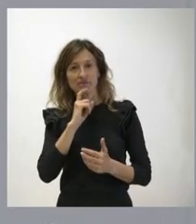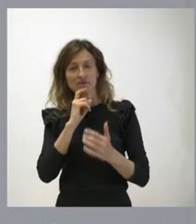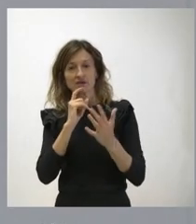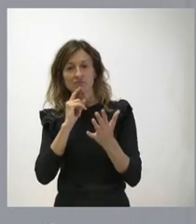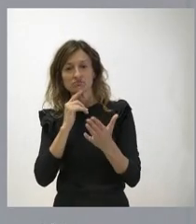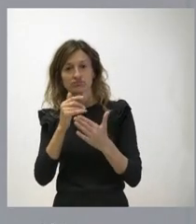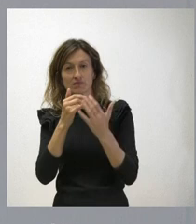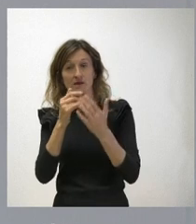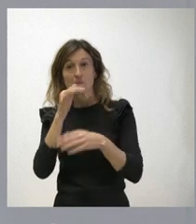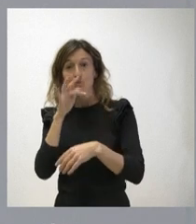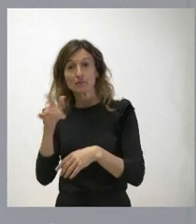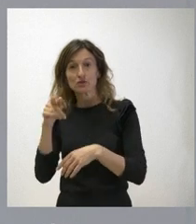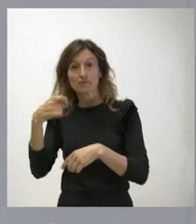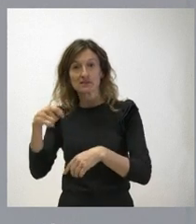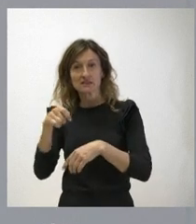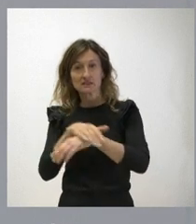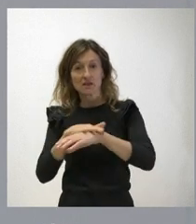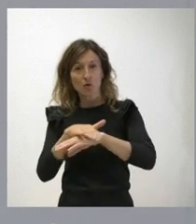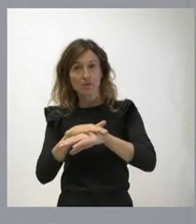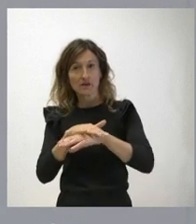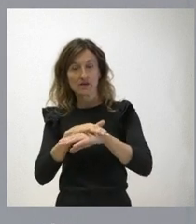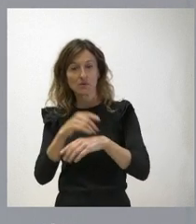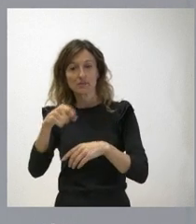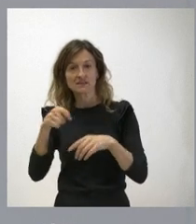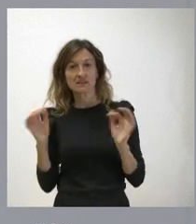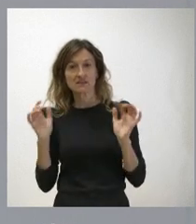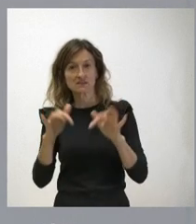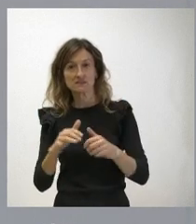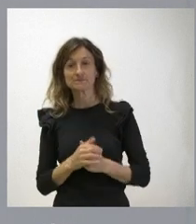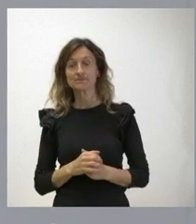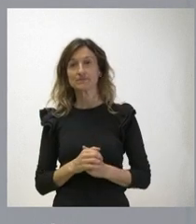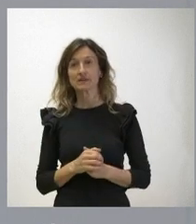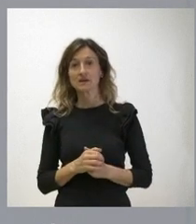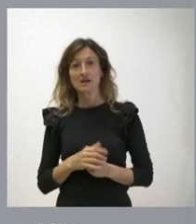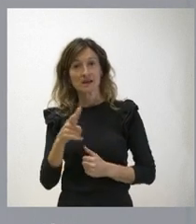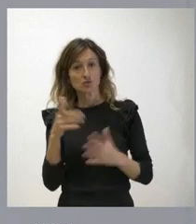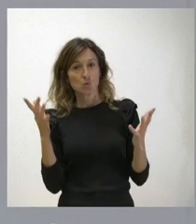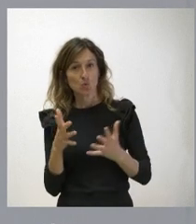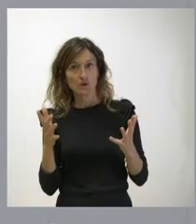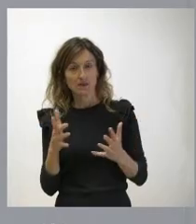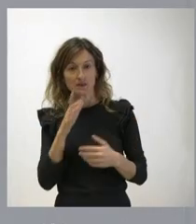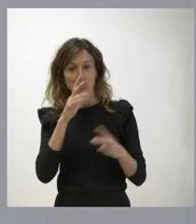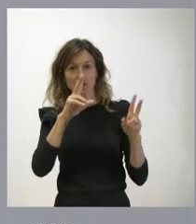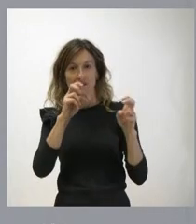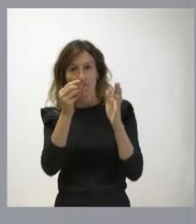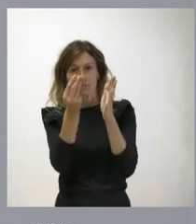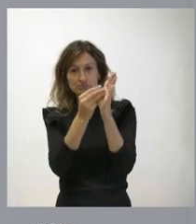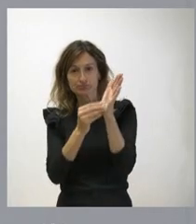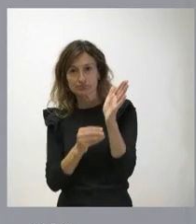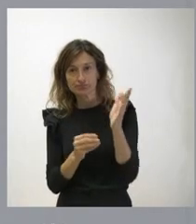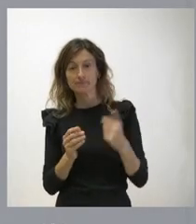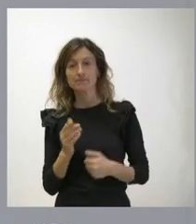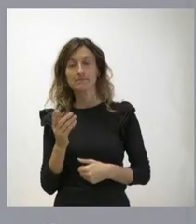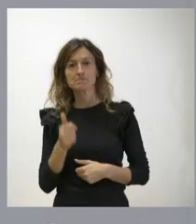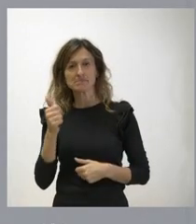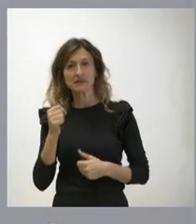como prometido el presidente del gobierno la conferencia de presidentes eso sí que es urgente porque hay cada día más temas encima de la